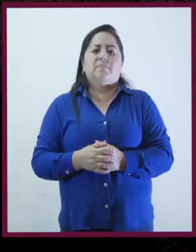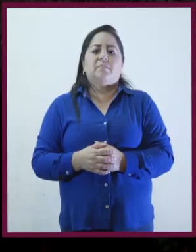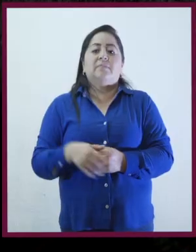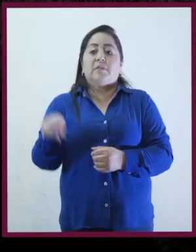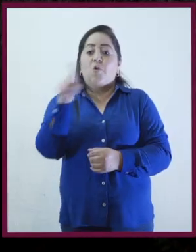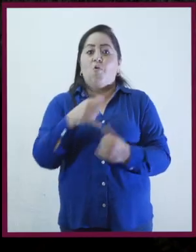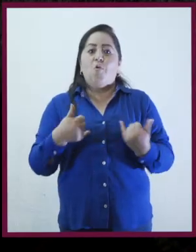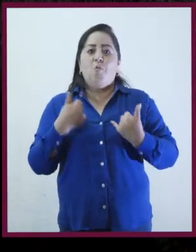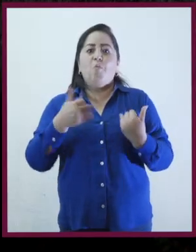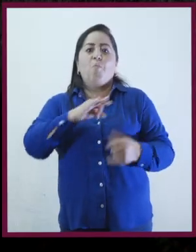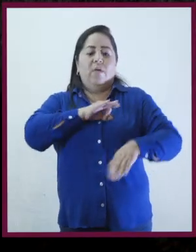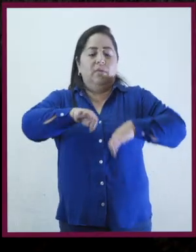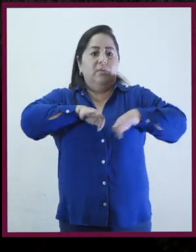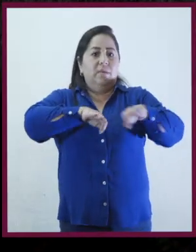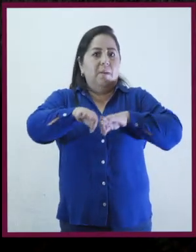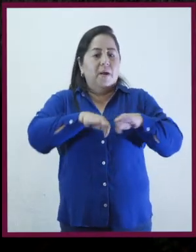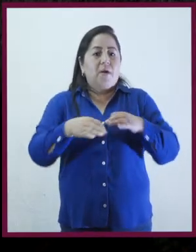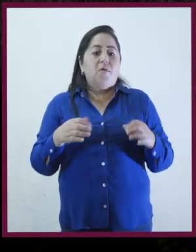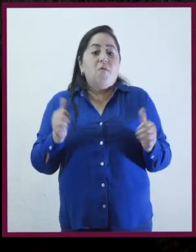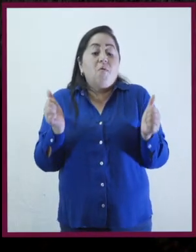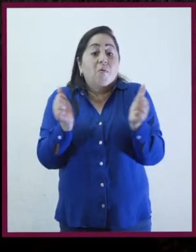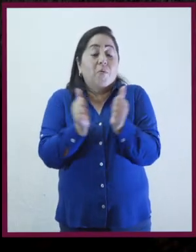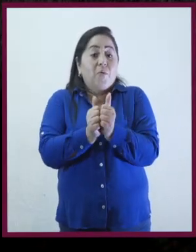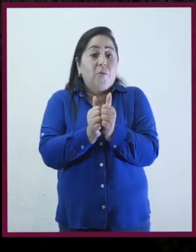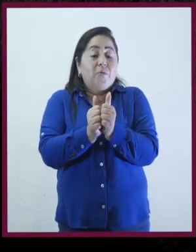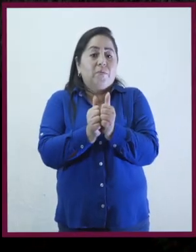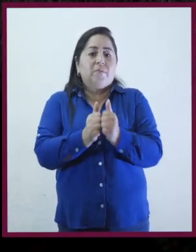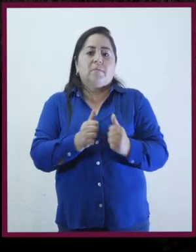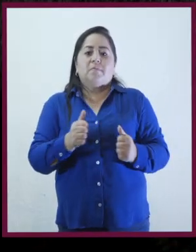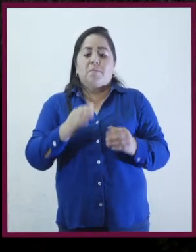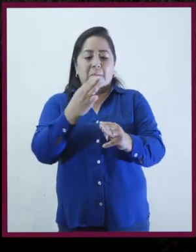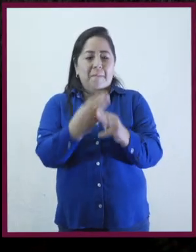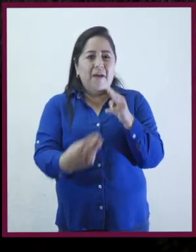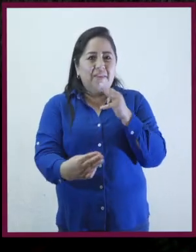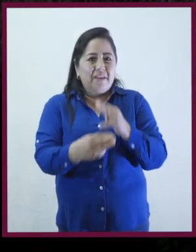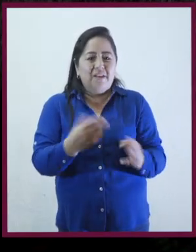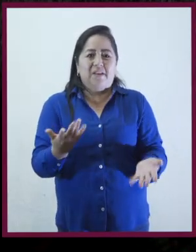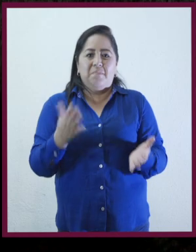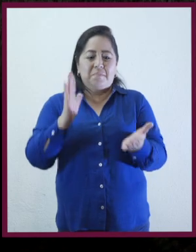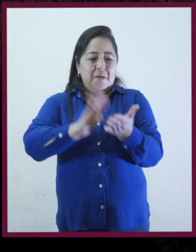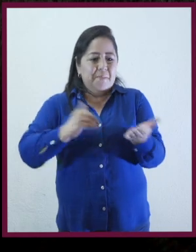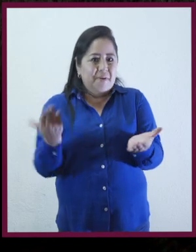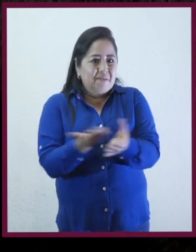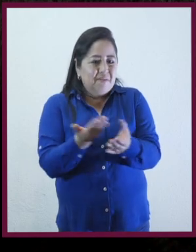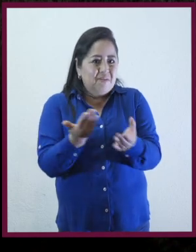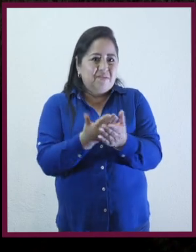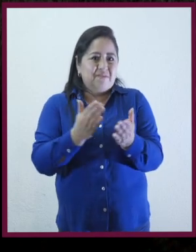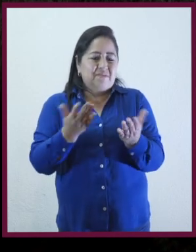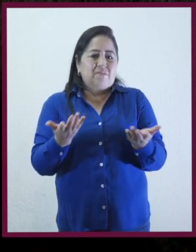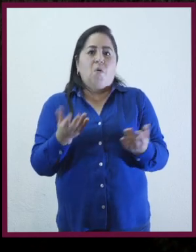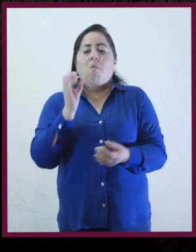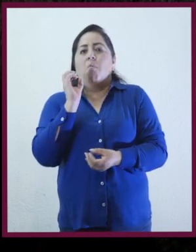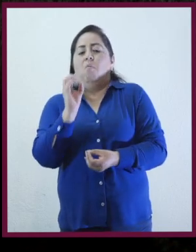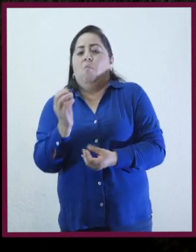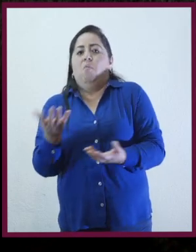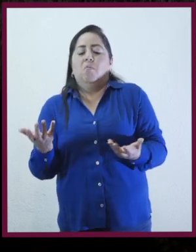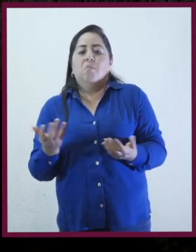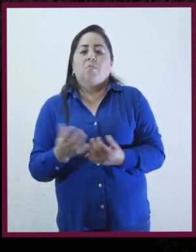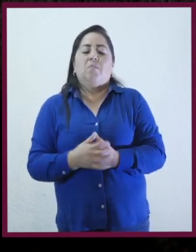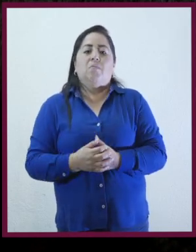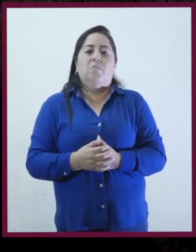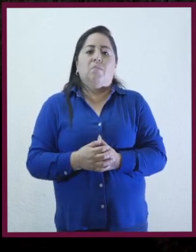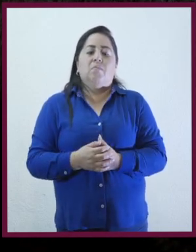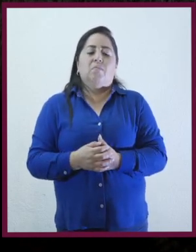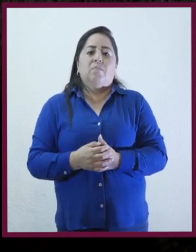que los chicos puedan trabajar con los materiales, los documentos, los